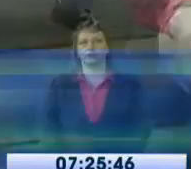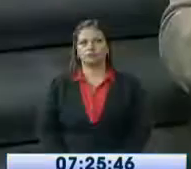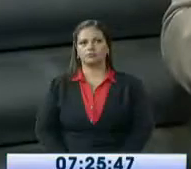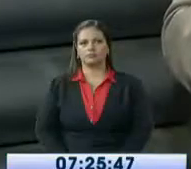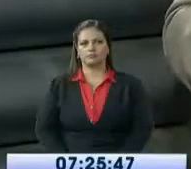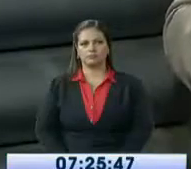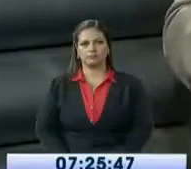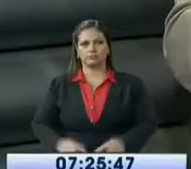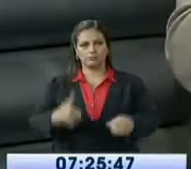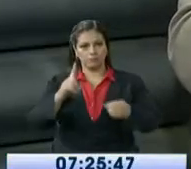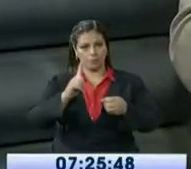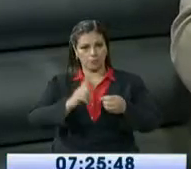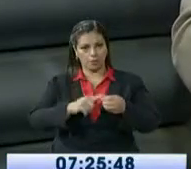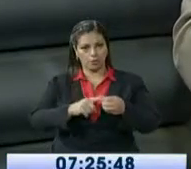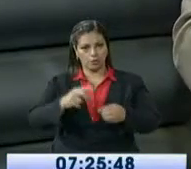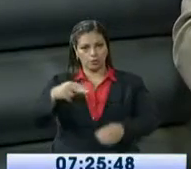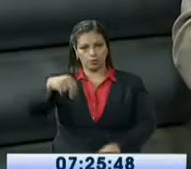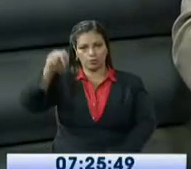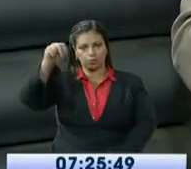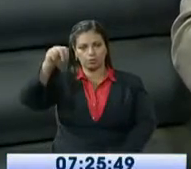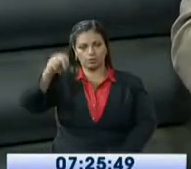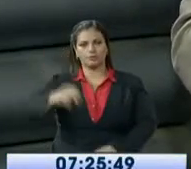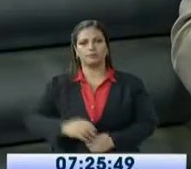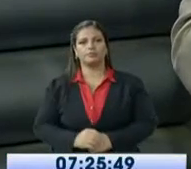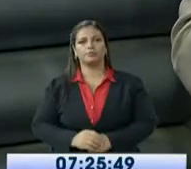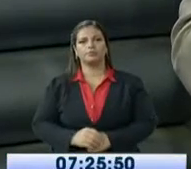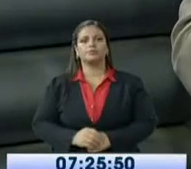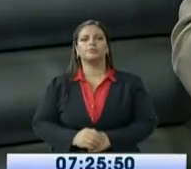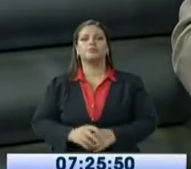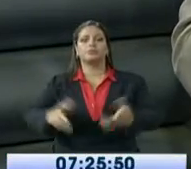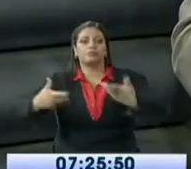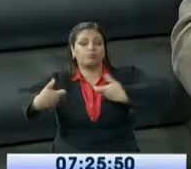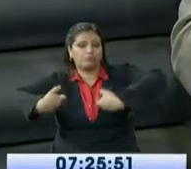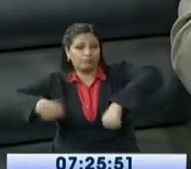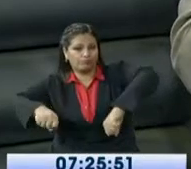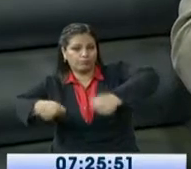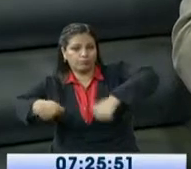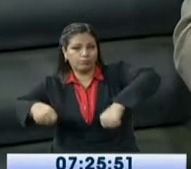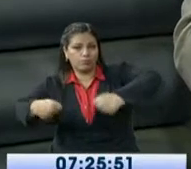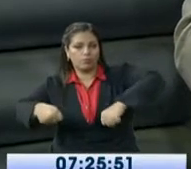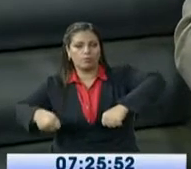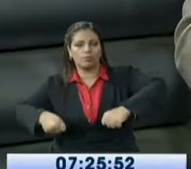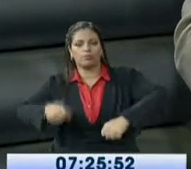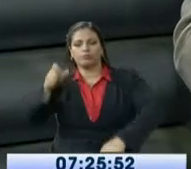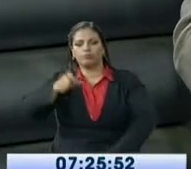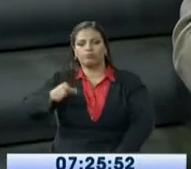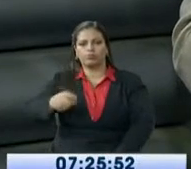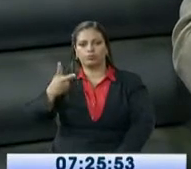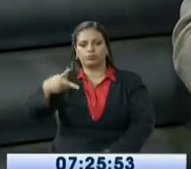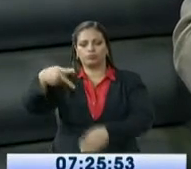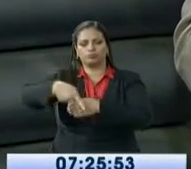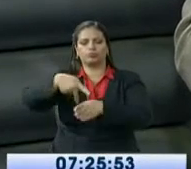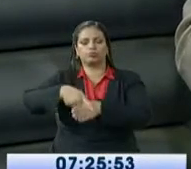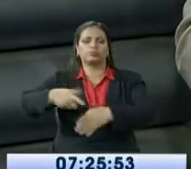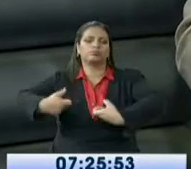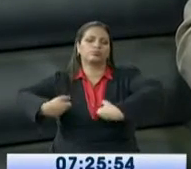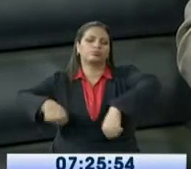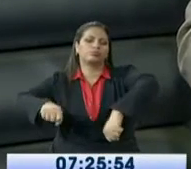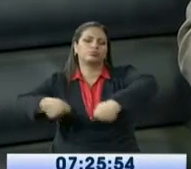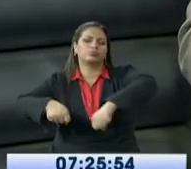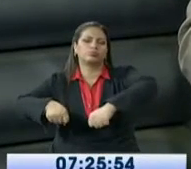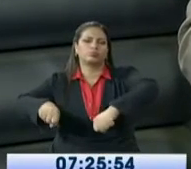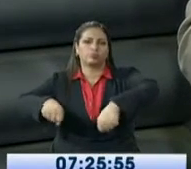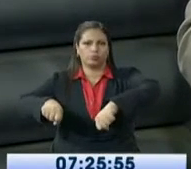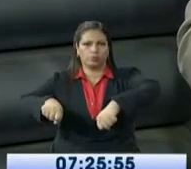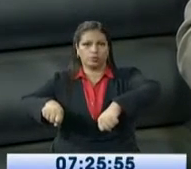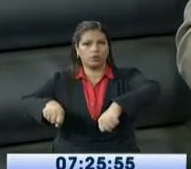Al norte de Quito, dos personas perdieron la vida tras un accidente en motocicleta. Los dos ocupantes del pequeño vehículo son